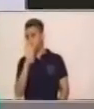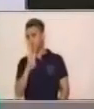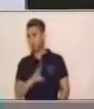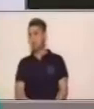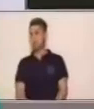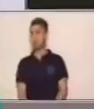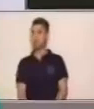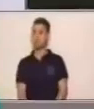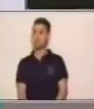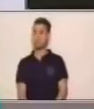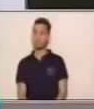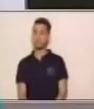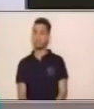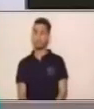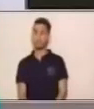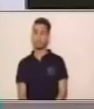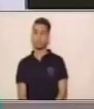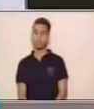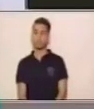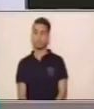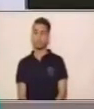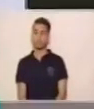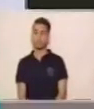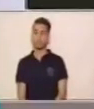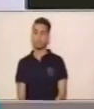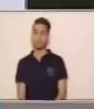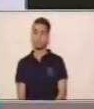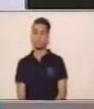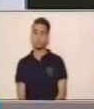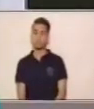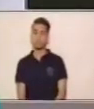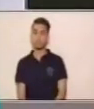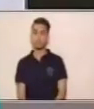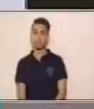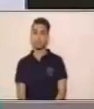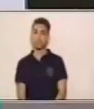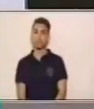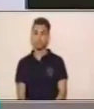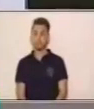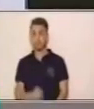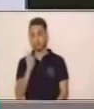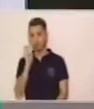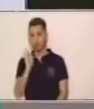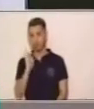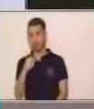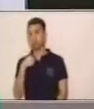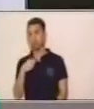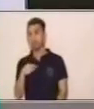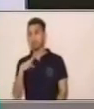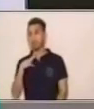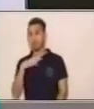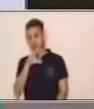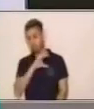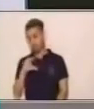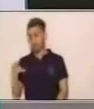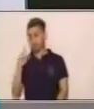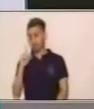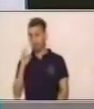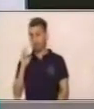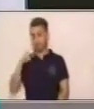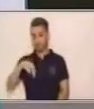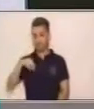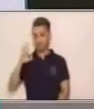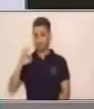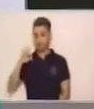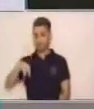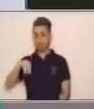Uno, dos, tres, cuatro. Por eso estamos utilizando como denominador el número